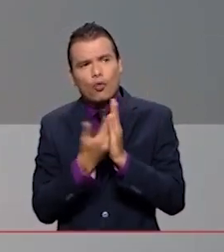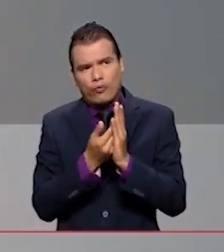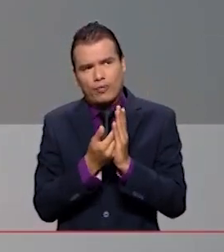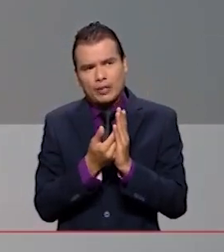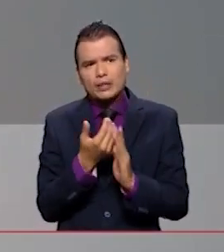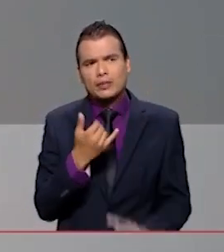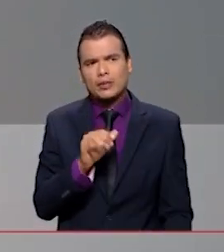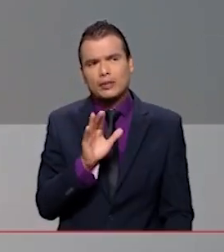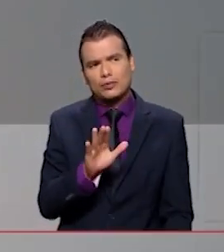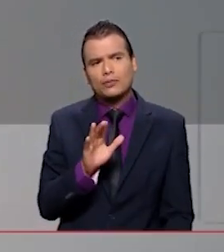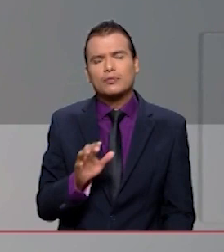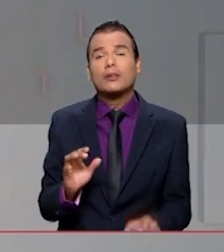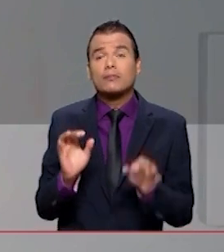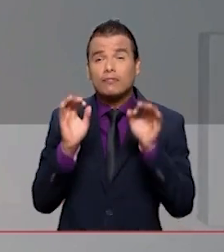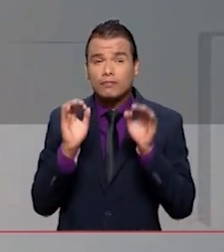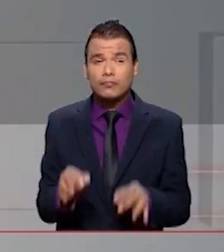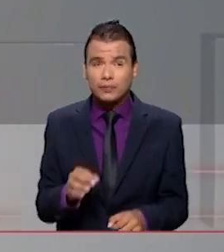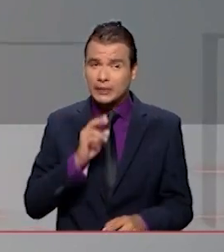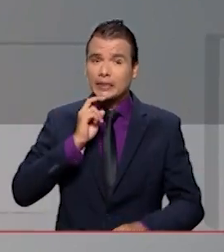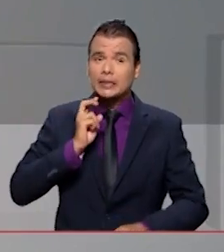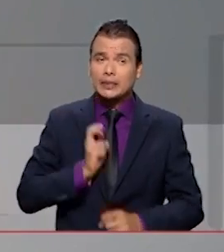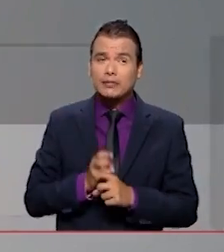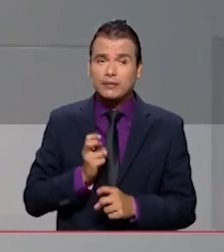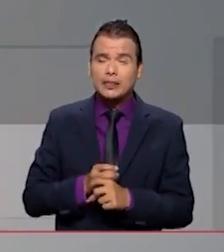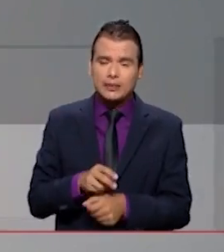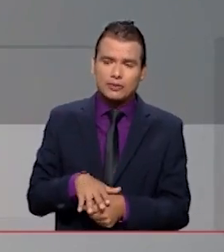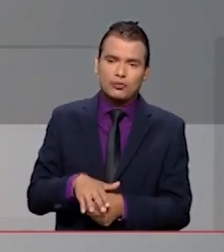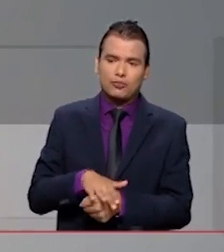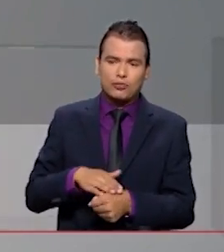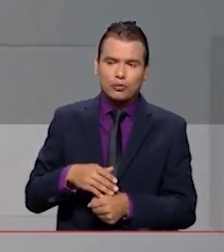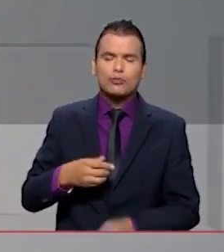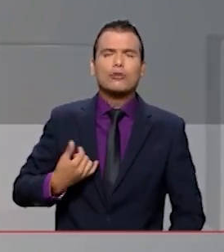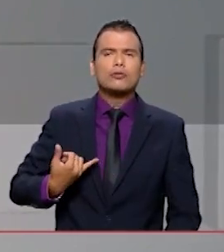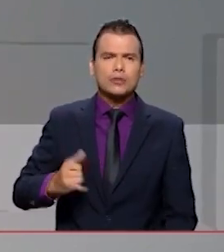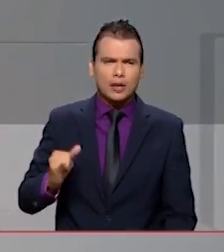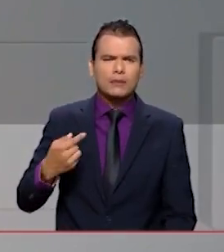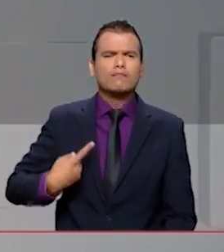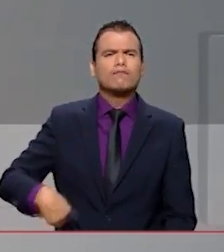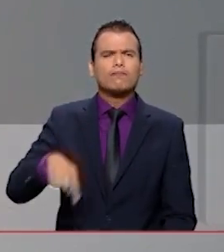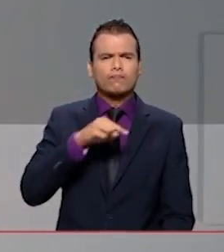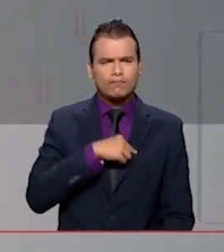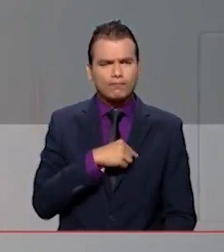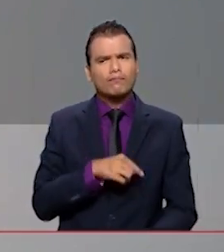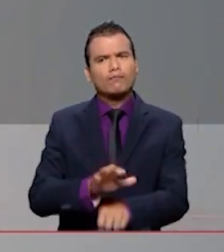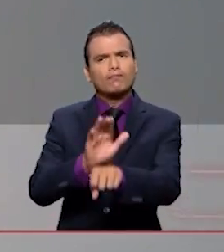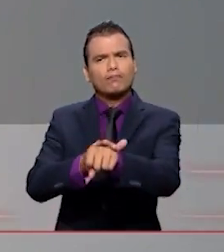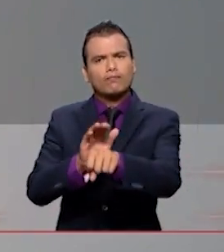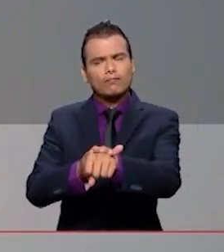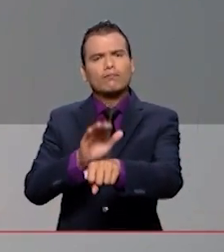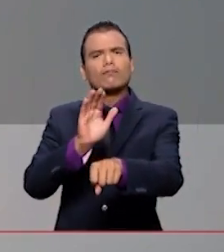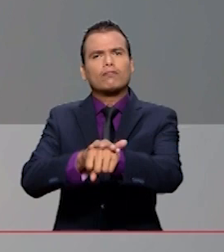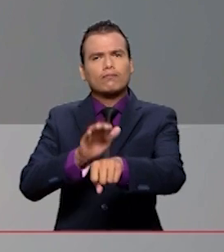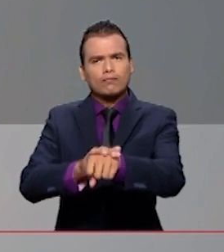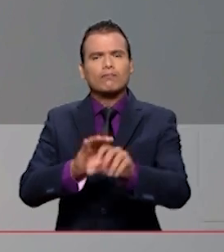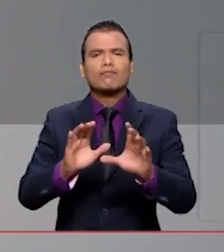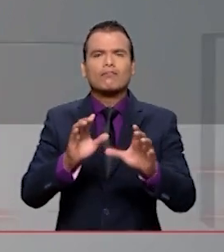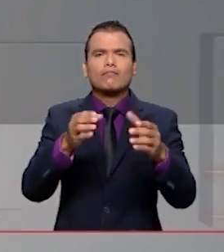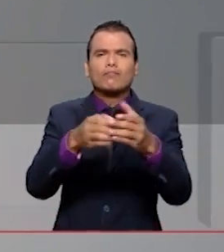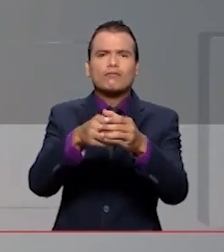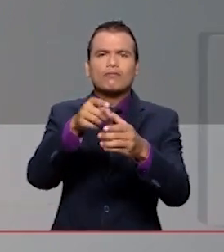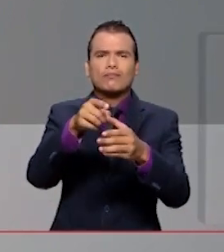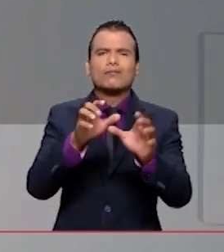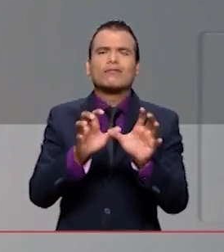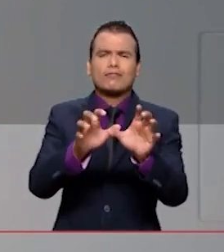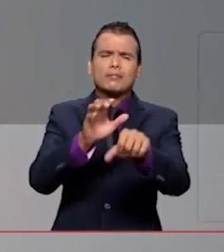es tensa en lo absoluto. Ya hemos hecho los llamados, la correspondiente información a la Defensoría del